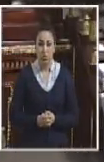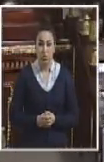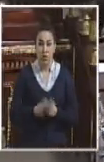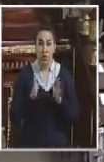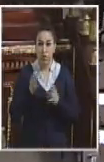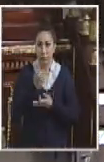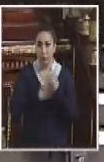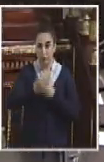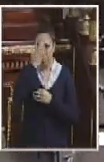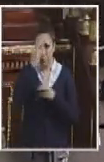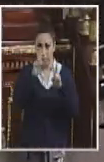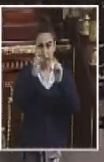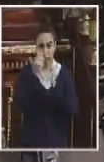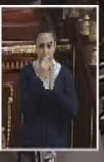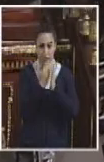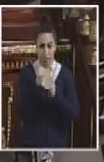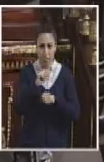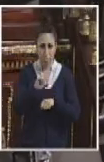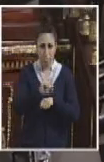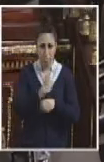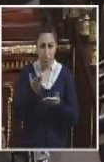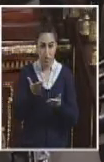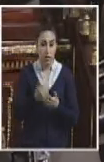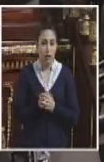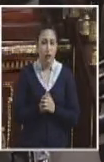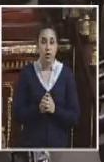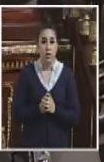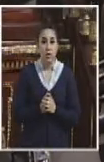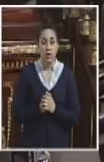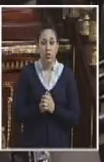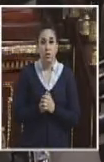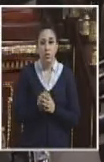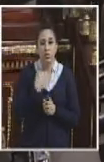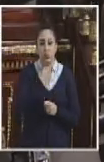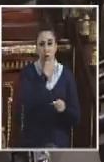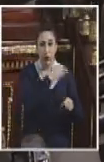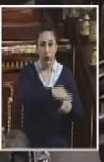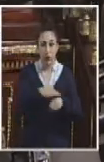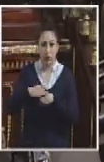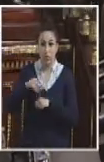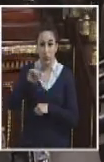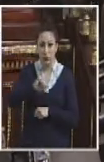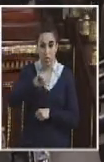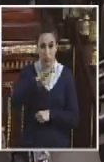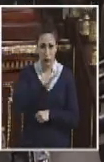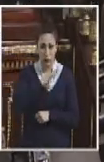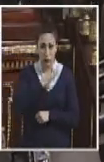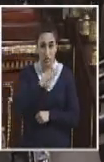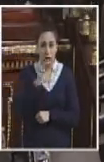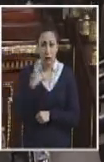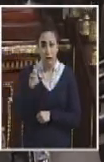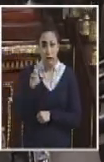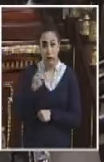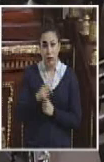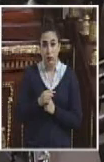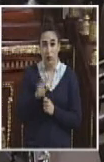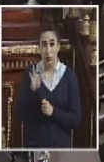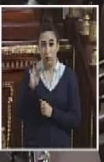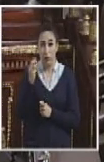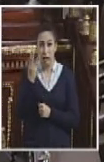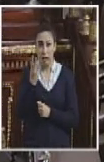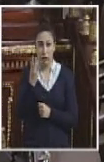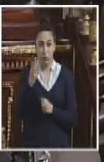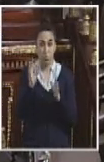Dispensada la lectura, diputada presidente. Esta presidencia deja constancia que el orden del día de hoy está integrada por